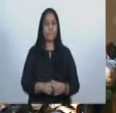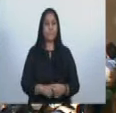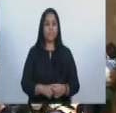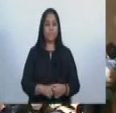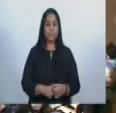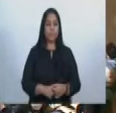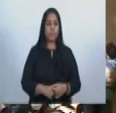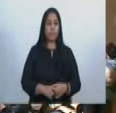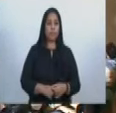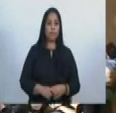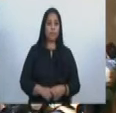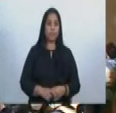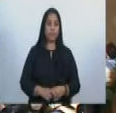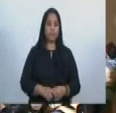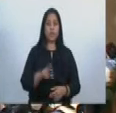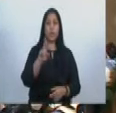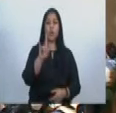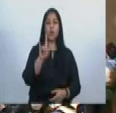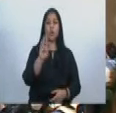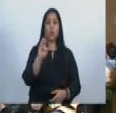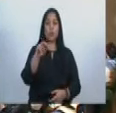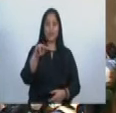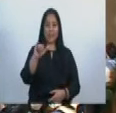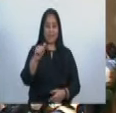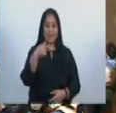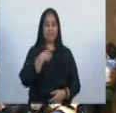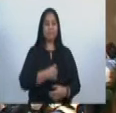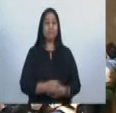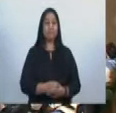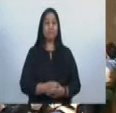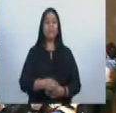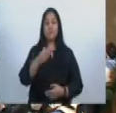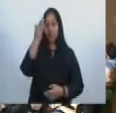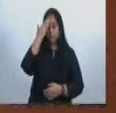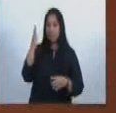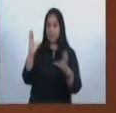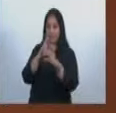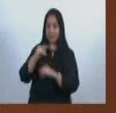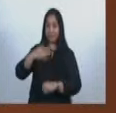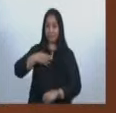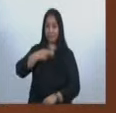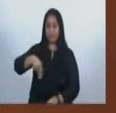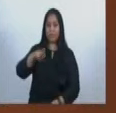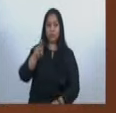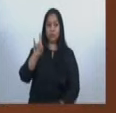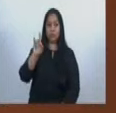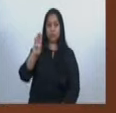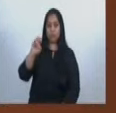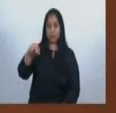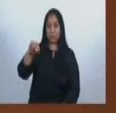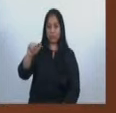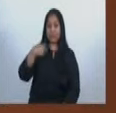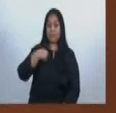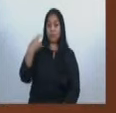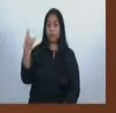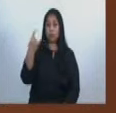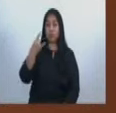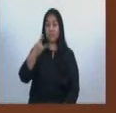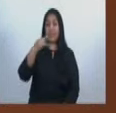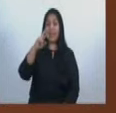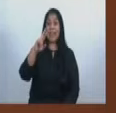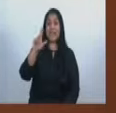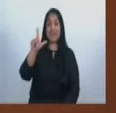acá con rubenia buenas noches Mi nombre es rubenia Bolaños Escobar soy de la universidad Rafael andívar